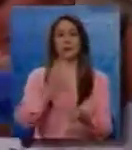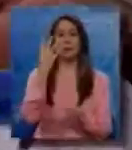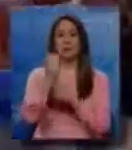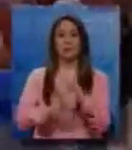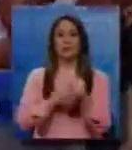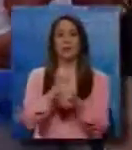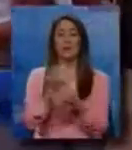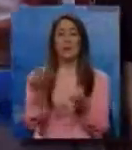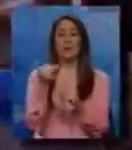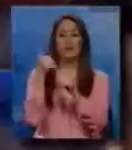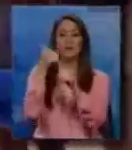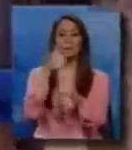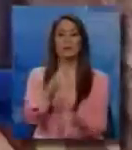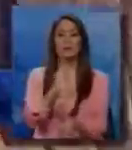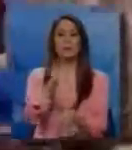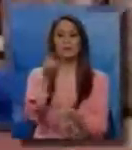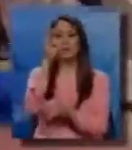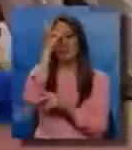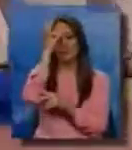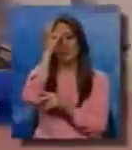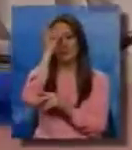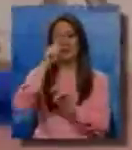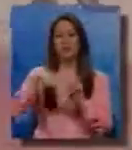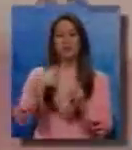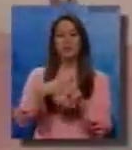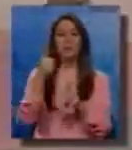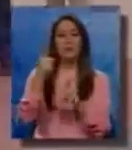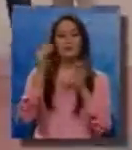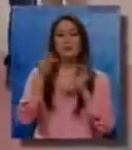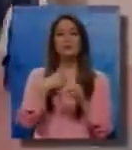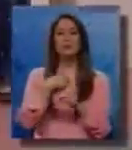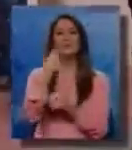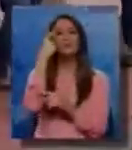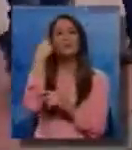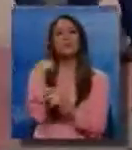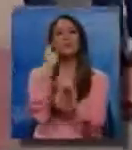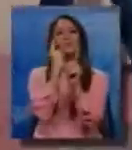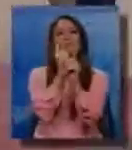en Solca. Pero su sueño de conocerlo se hizo realidad.